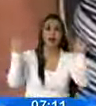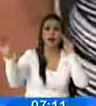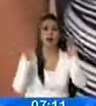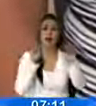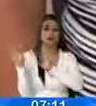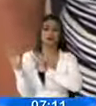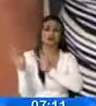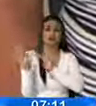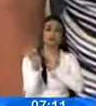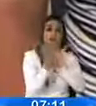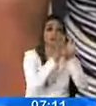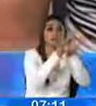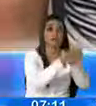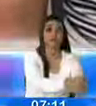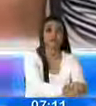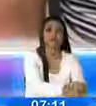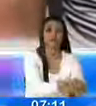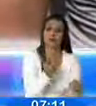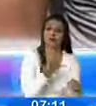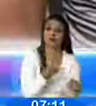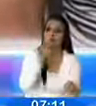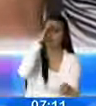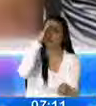y dice no la deje